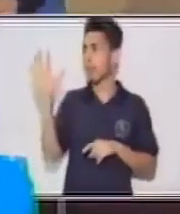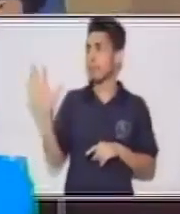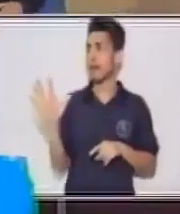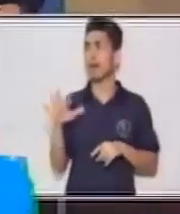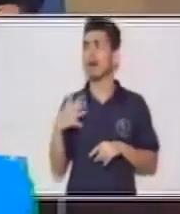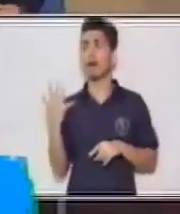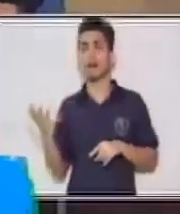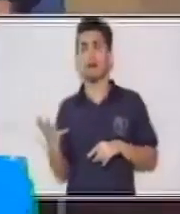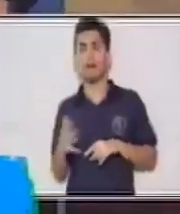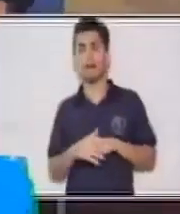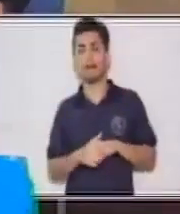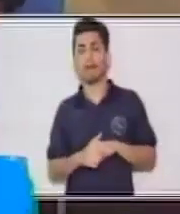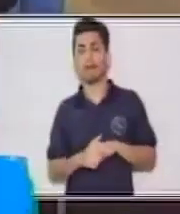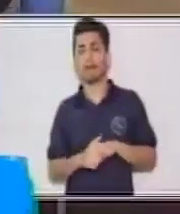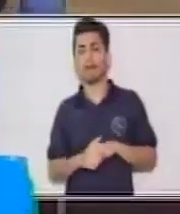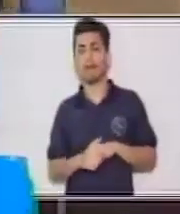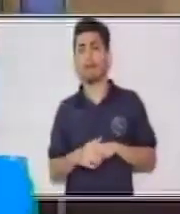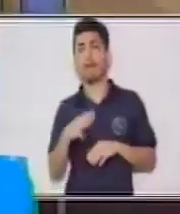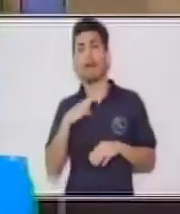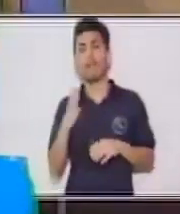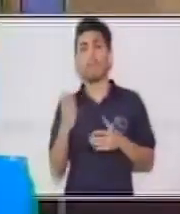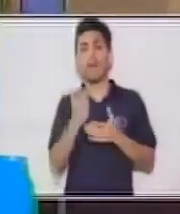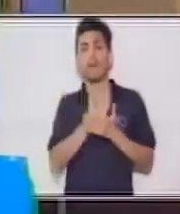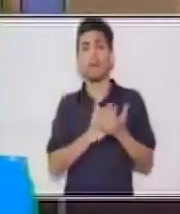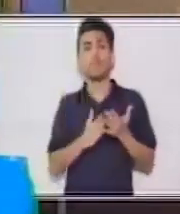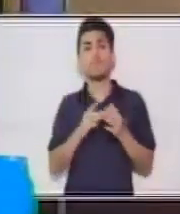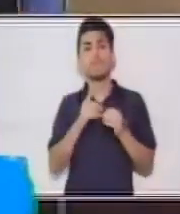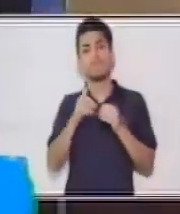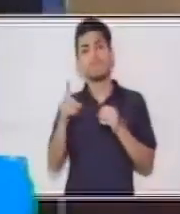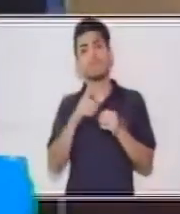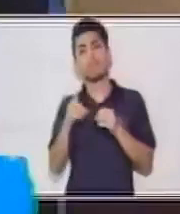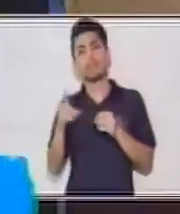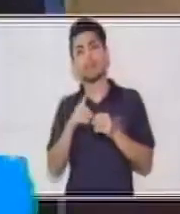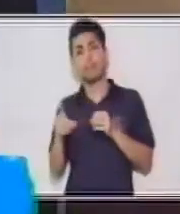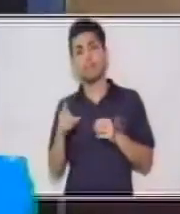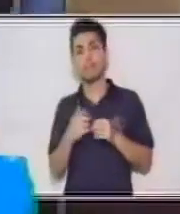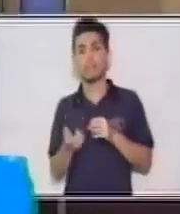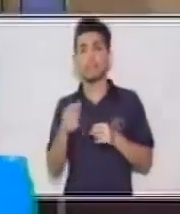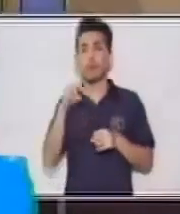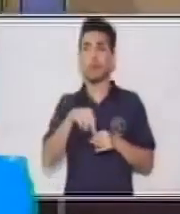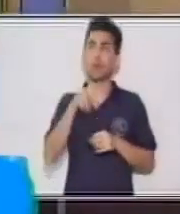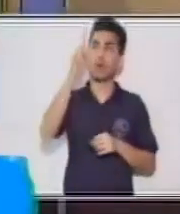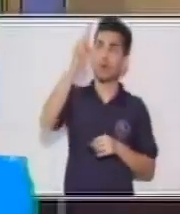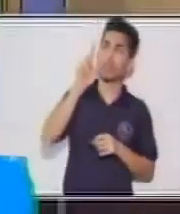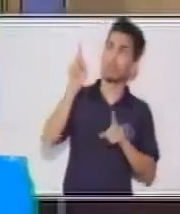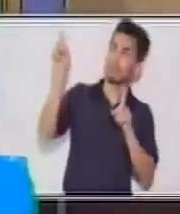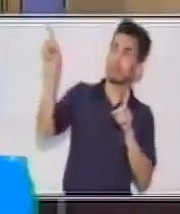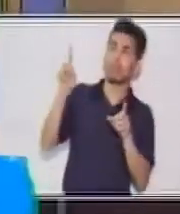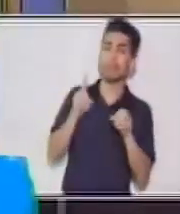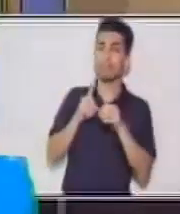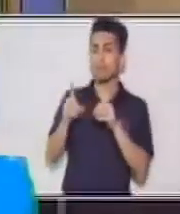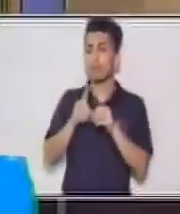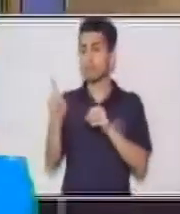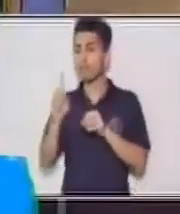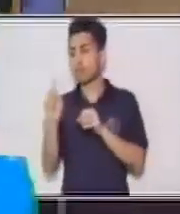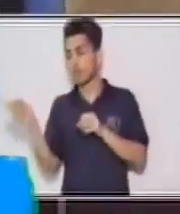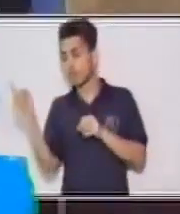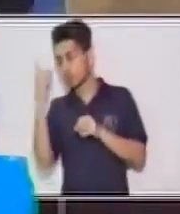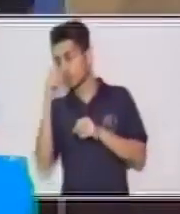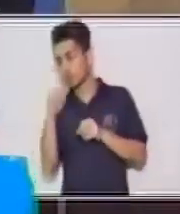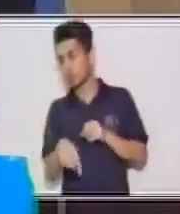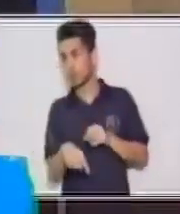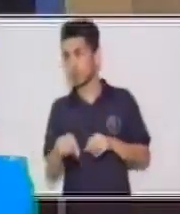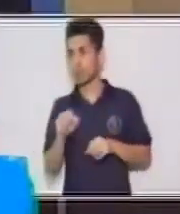que hay algunos departamentos hacia el norte, hay algunos departamentos hacia el este, otros hacia el sur, otros hacia el